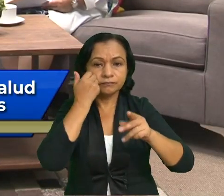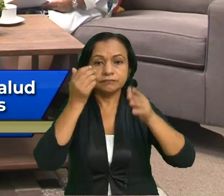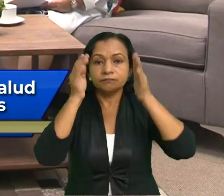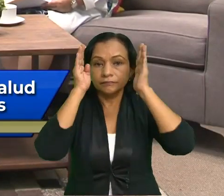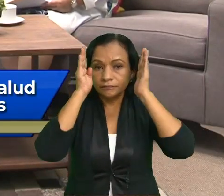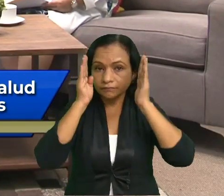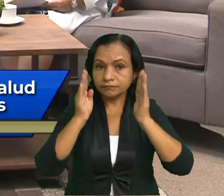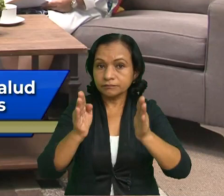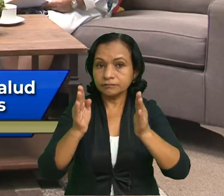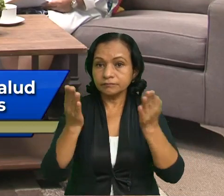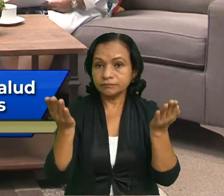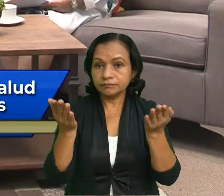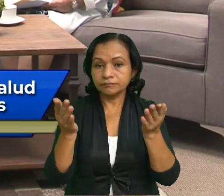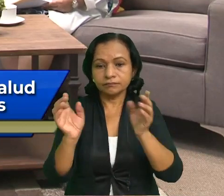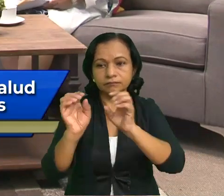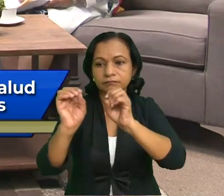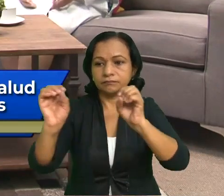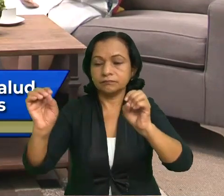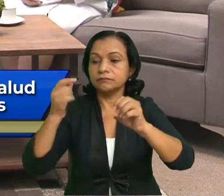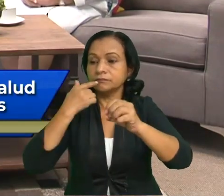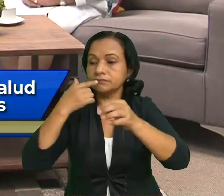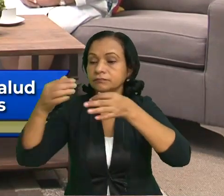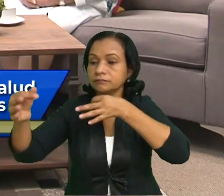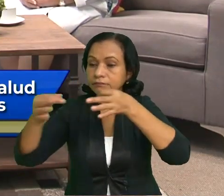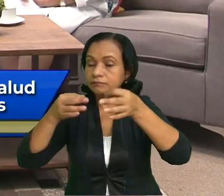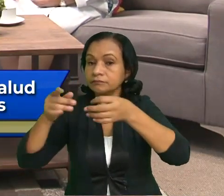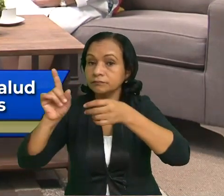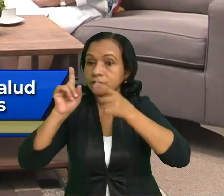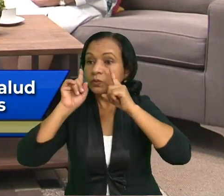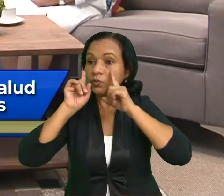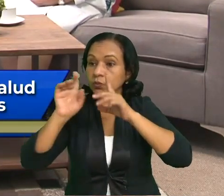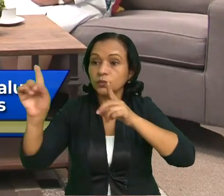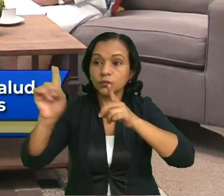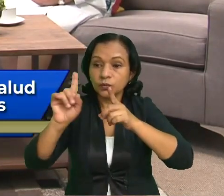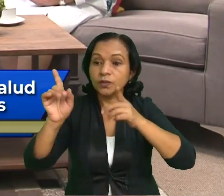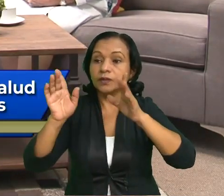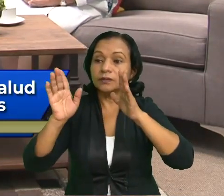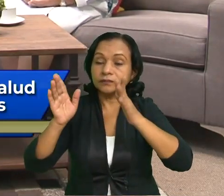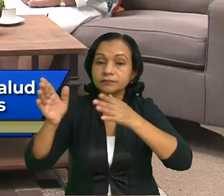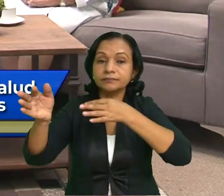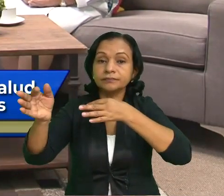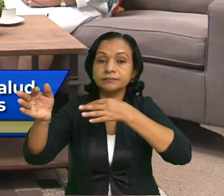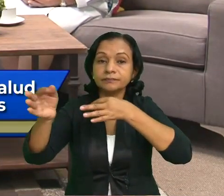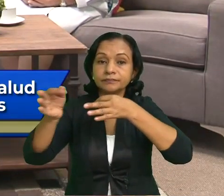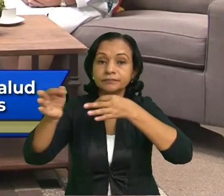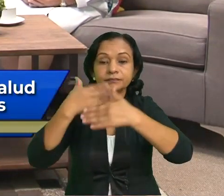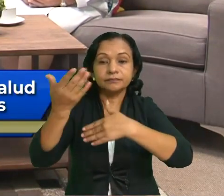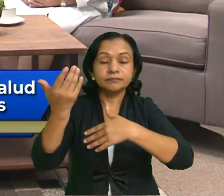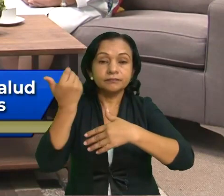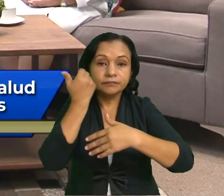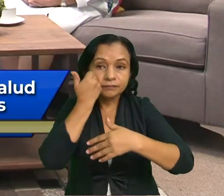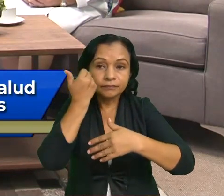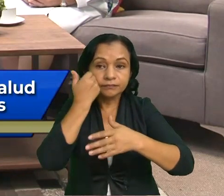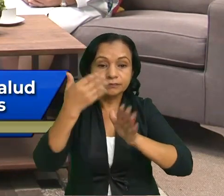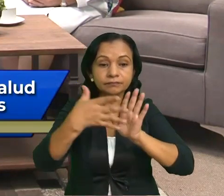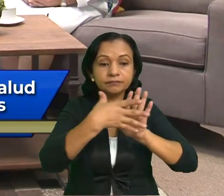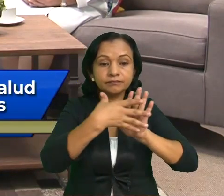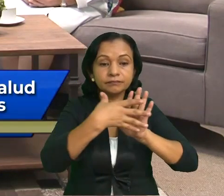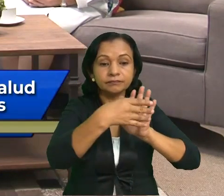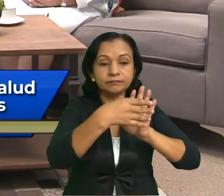y si no hay nadie pues dejar las medidas preventivas para evitar situaciones que se compliquen y después tengan una situación